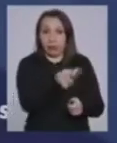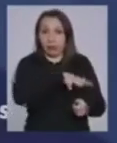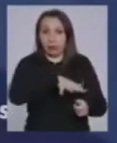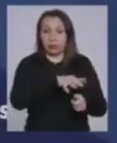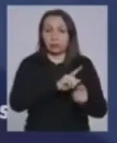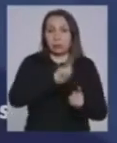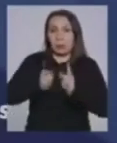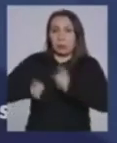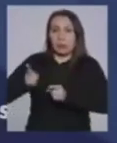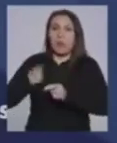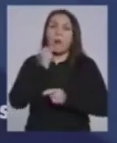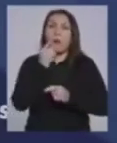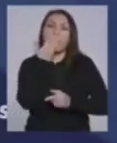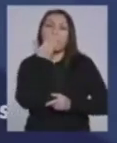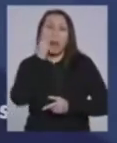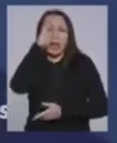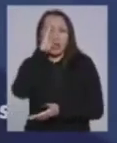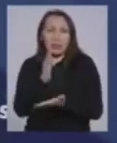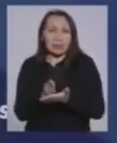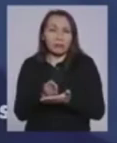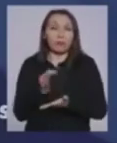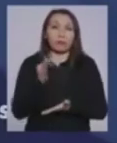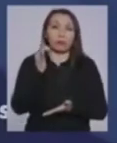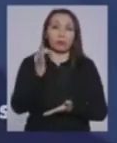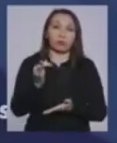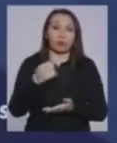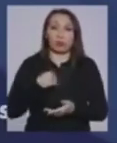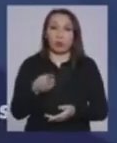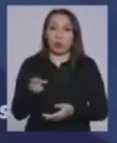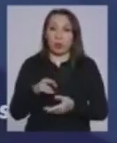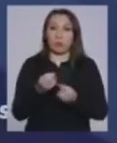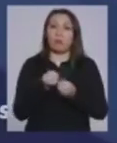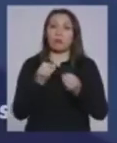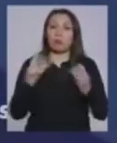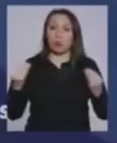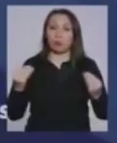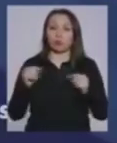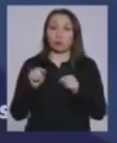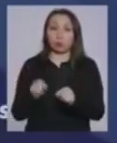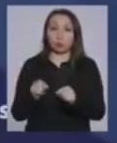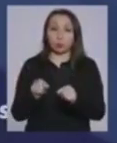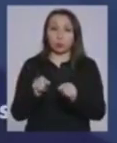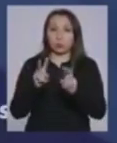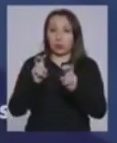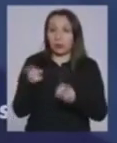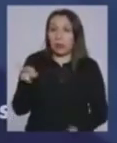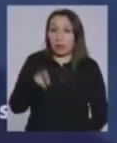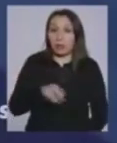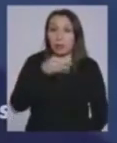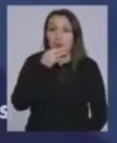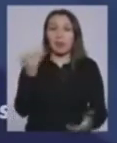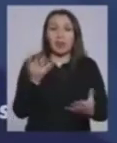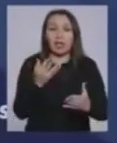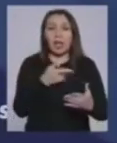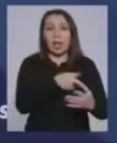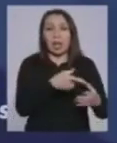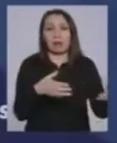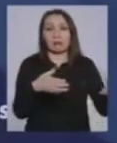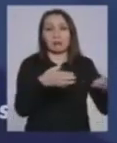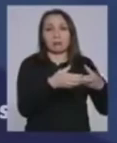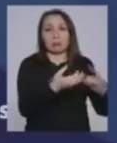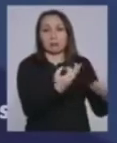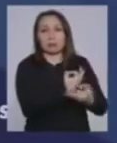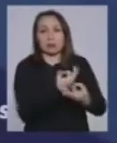la decisión a futuro, insisto muchas veces, mucho en eso, será en base a la